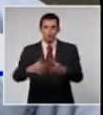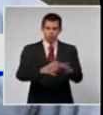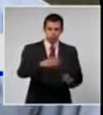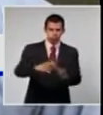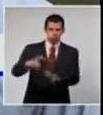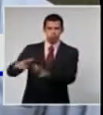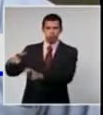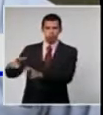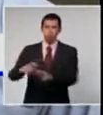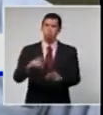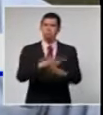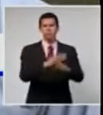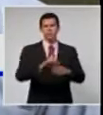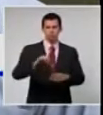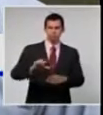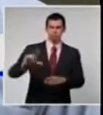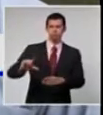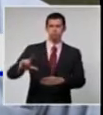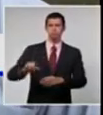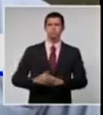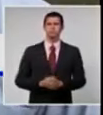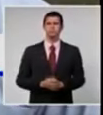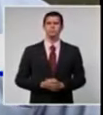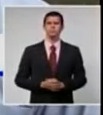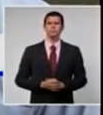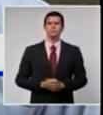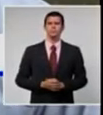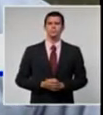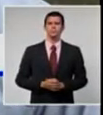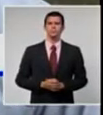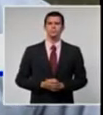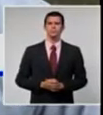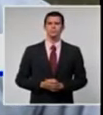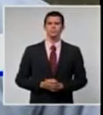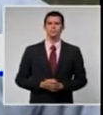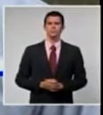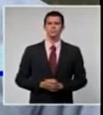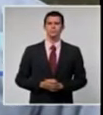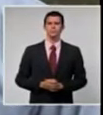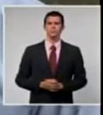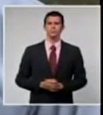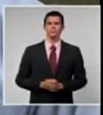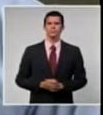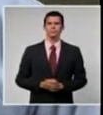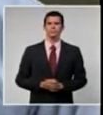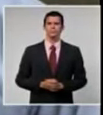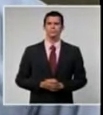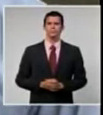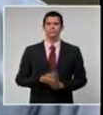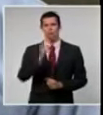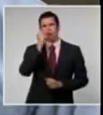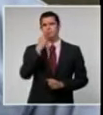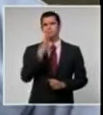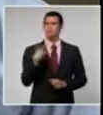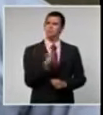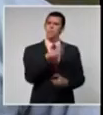la UNURE la revisión de 68, la revisión energética a 68 unidades empresariales base a lo largo de todo el